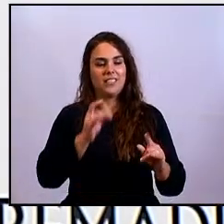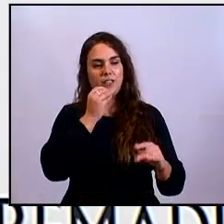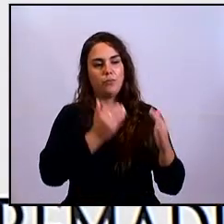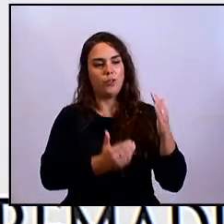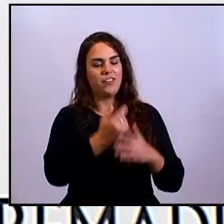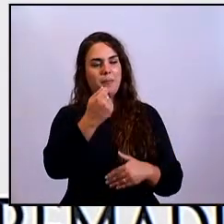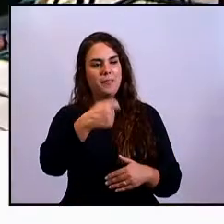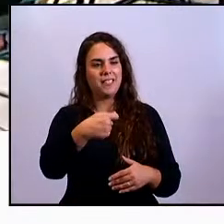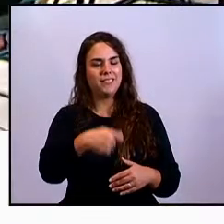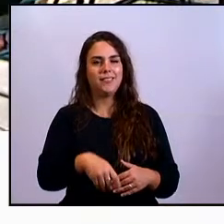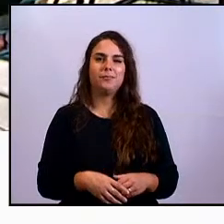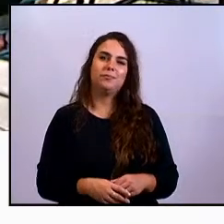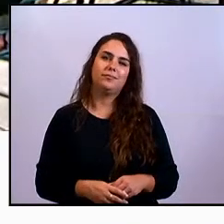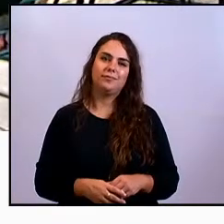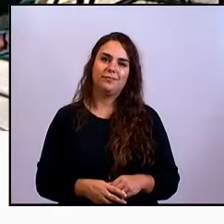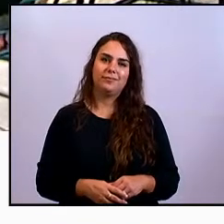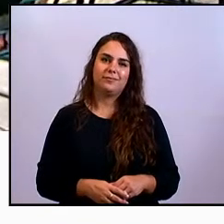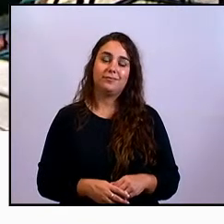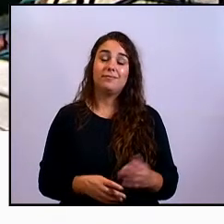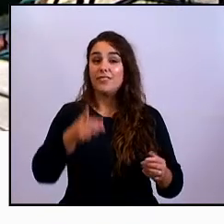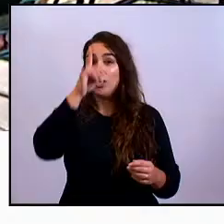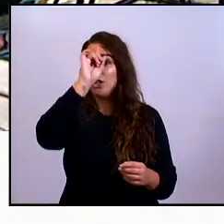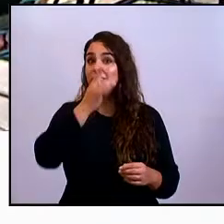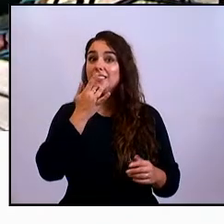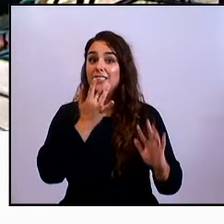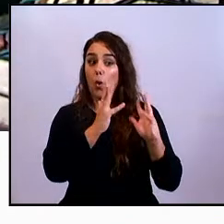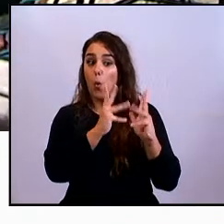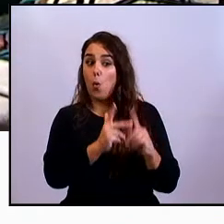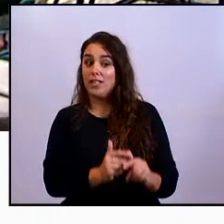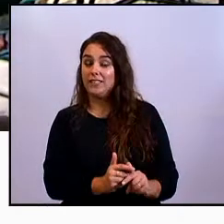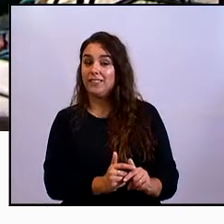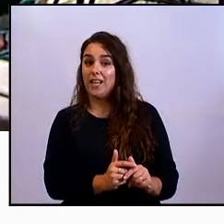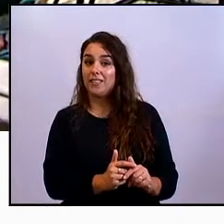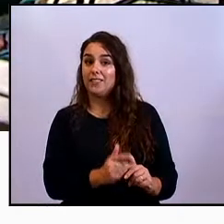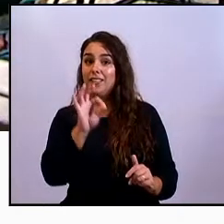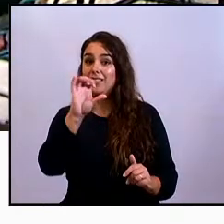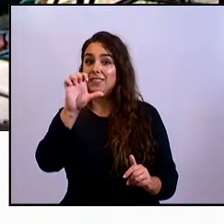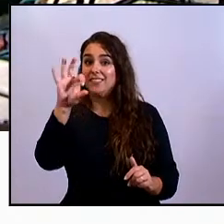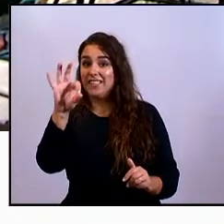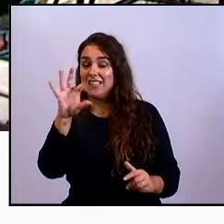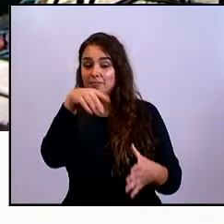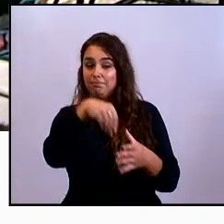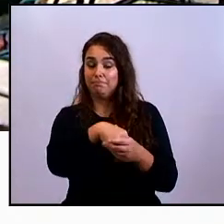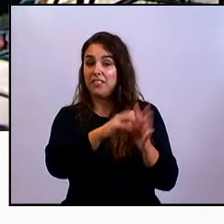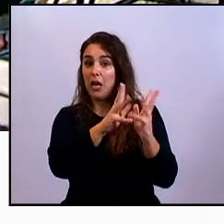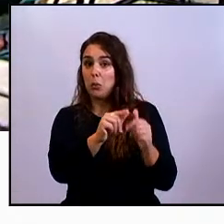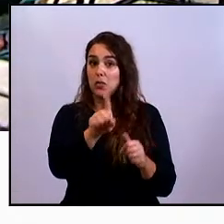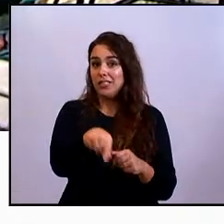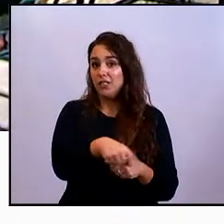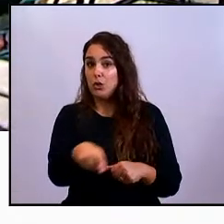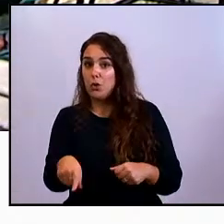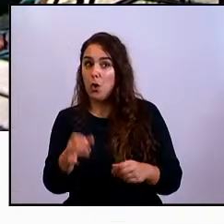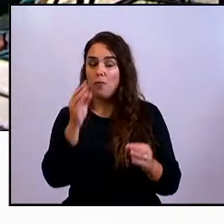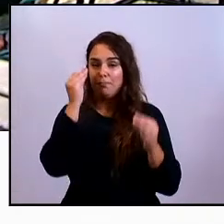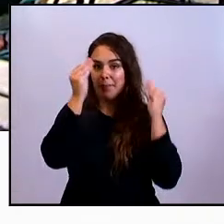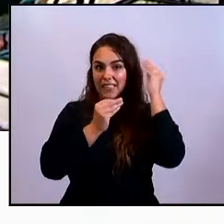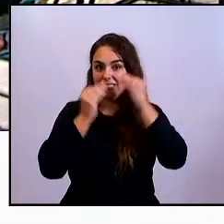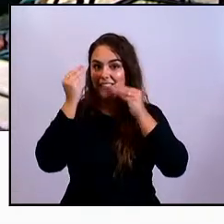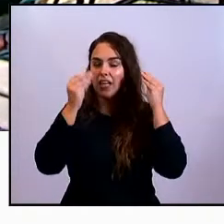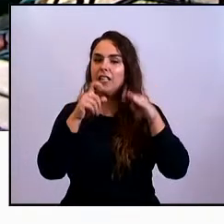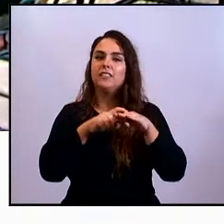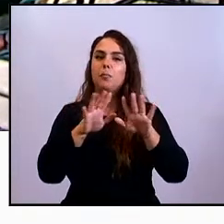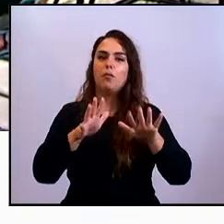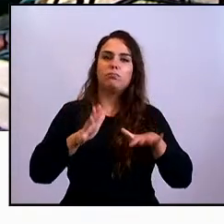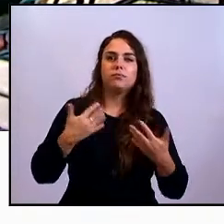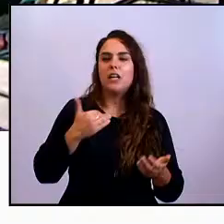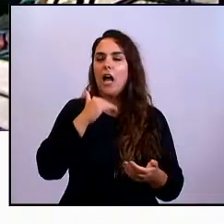presidenta. No sé si estas cuentas en el apartado del SES calcula o prevé algún tipo de impacto